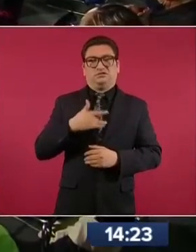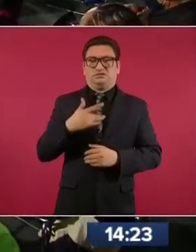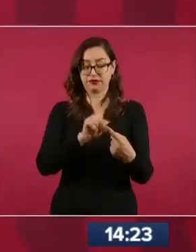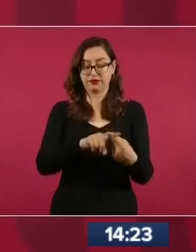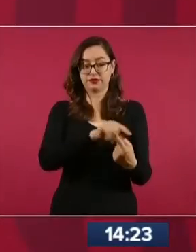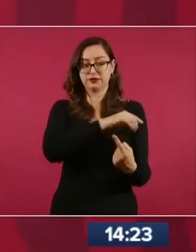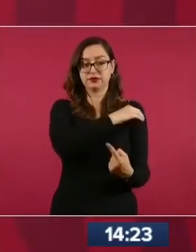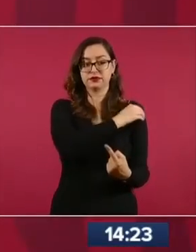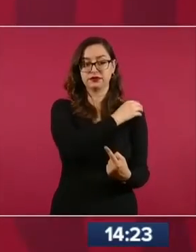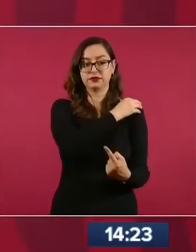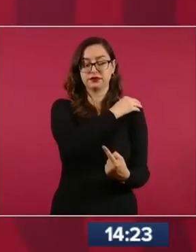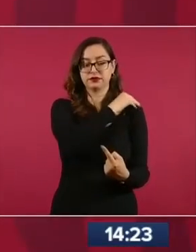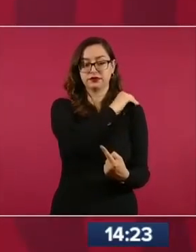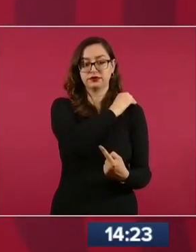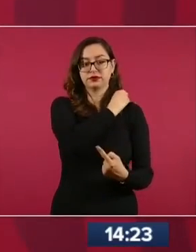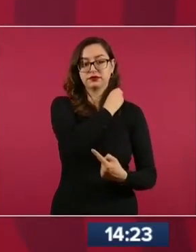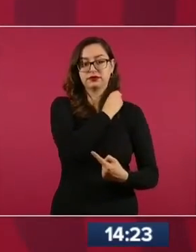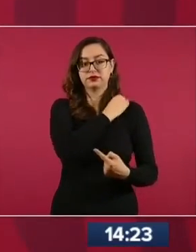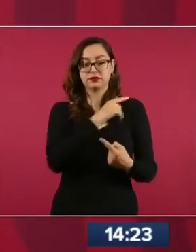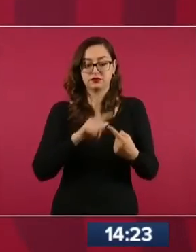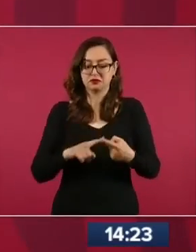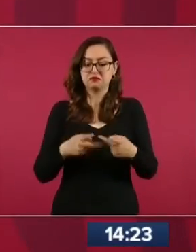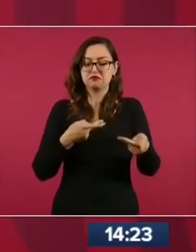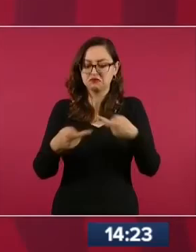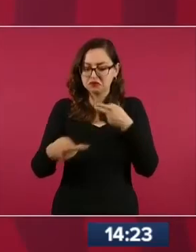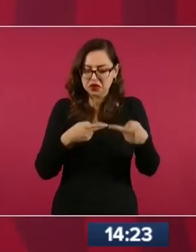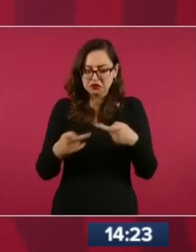estrategia es correcta